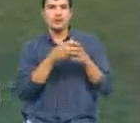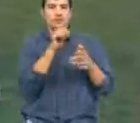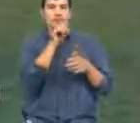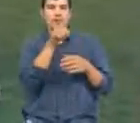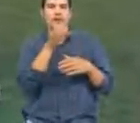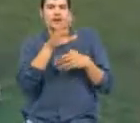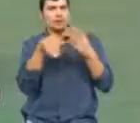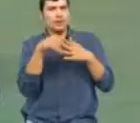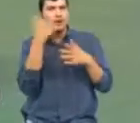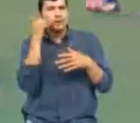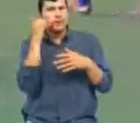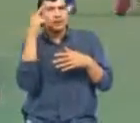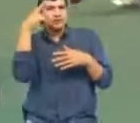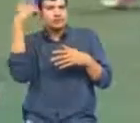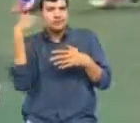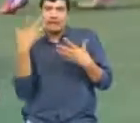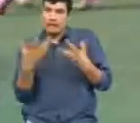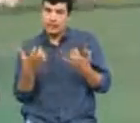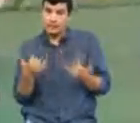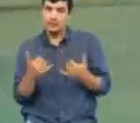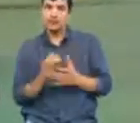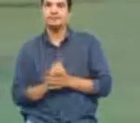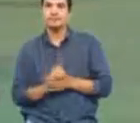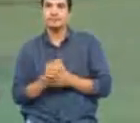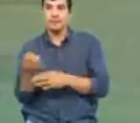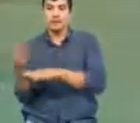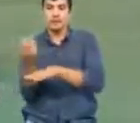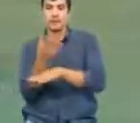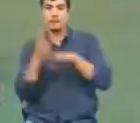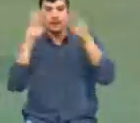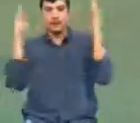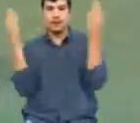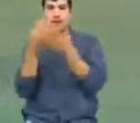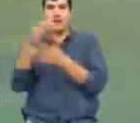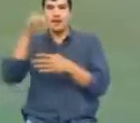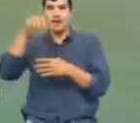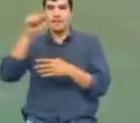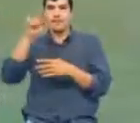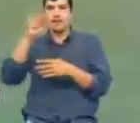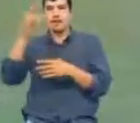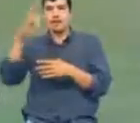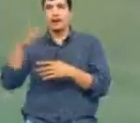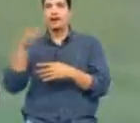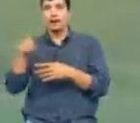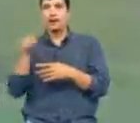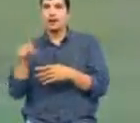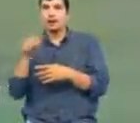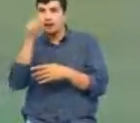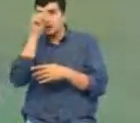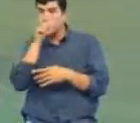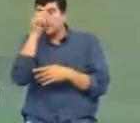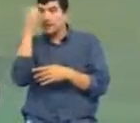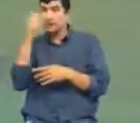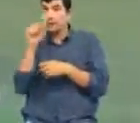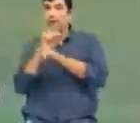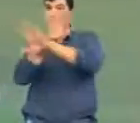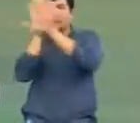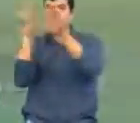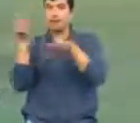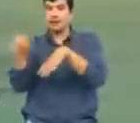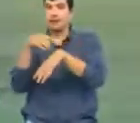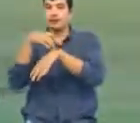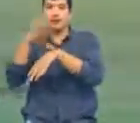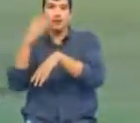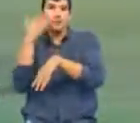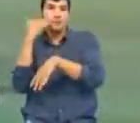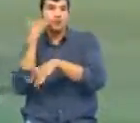y hemos querido el césped de la cancha marte a las 10 de la mañana de este domingo será el escenario donde las burguesas dejen ver el fútbol que tienen para